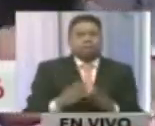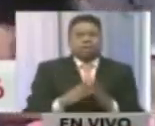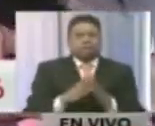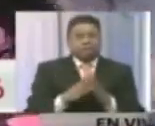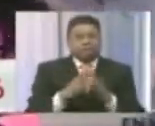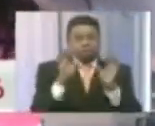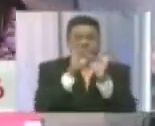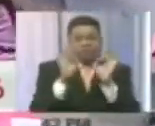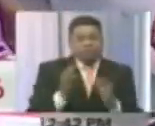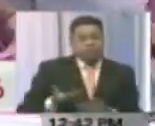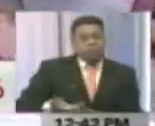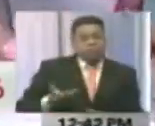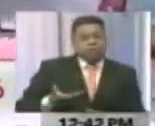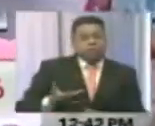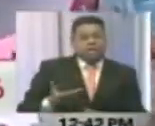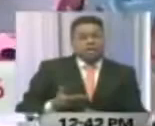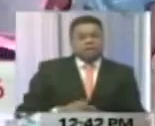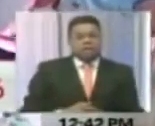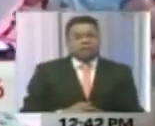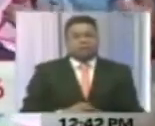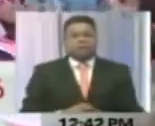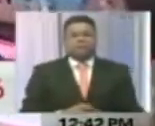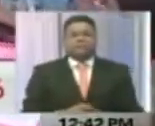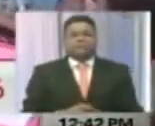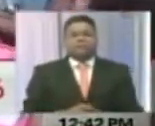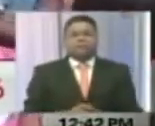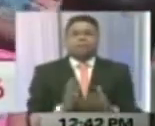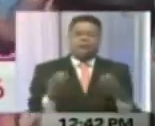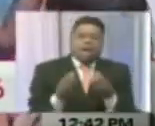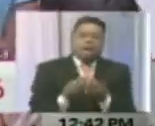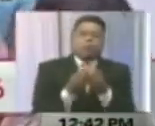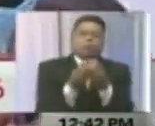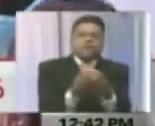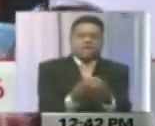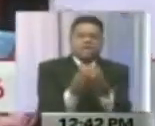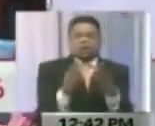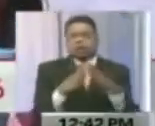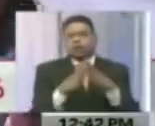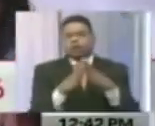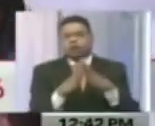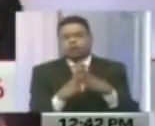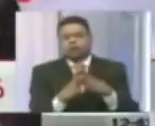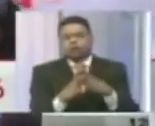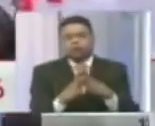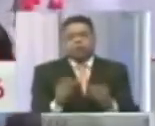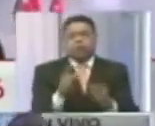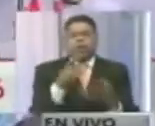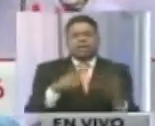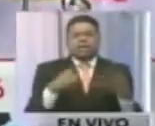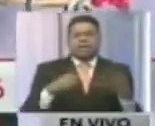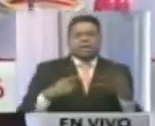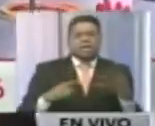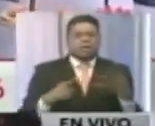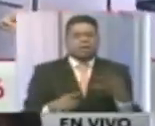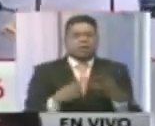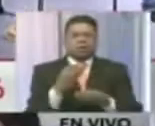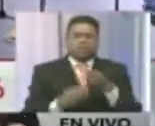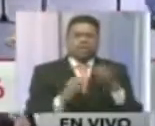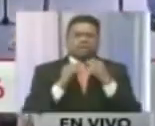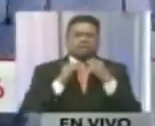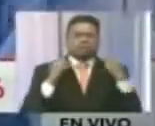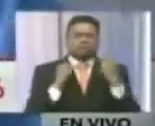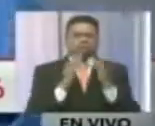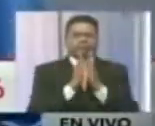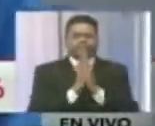también la música que de alguna manera ha acompañado a las celebraciones y a la liturgia que rige, digamos,